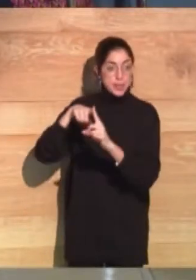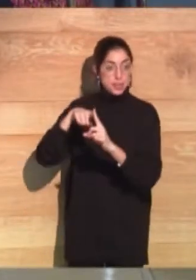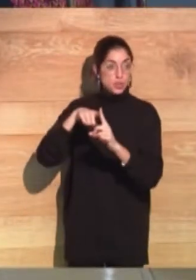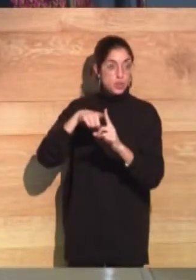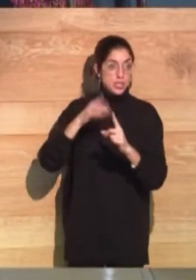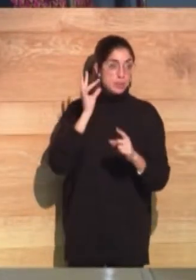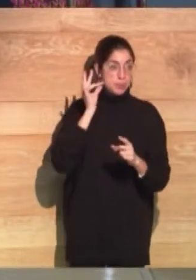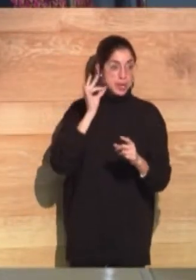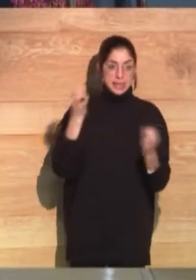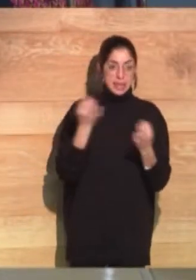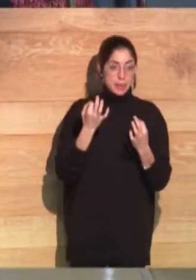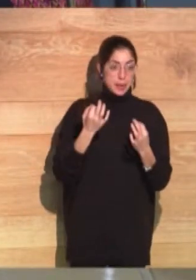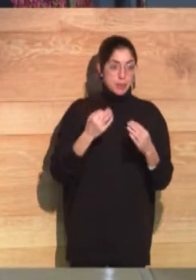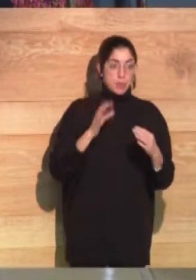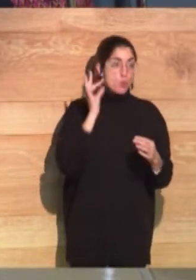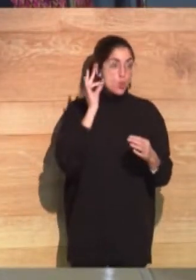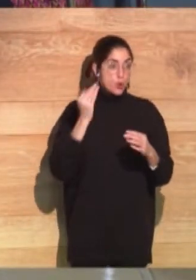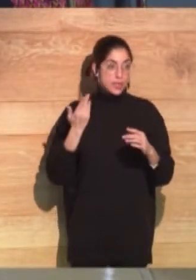en la vanguardia, tanto